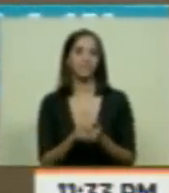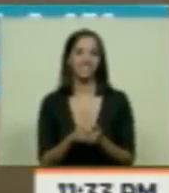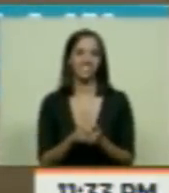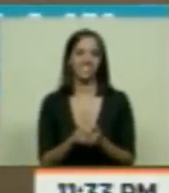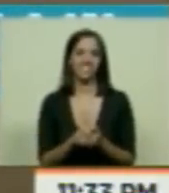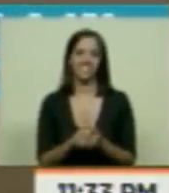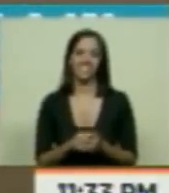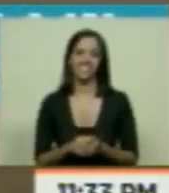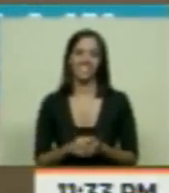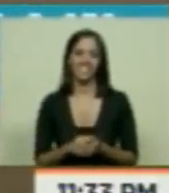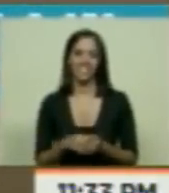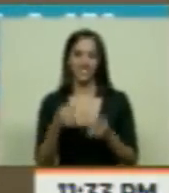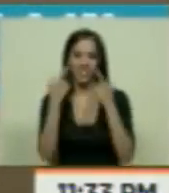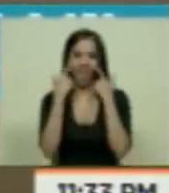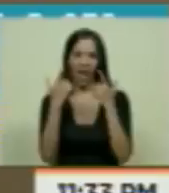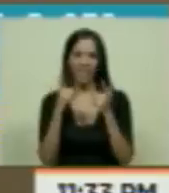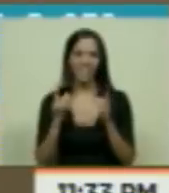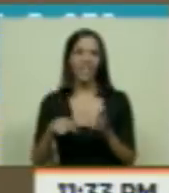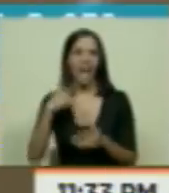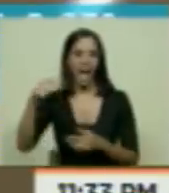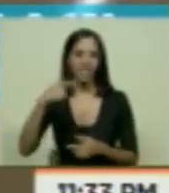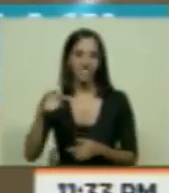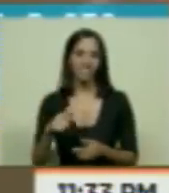@Milagro292. Mira, pues ya están haciendo una cauchada.